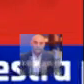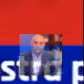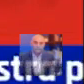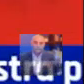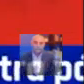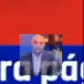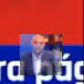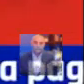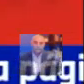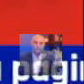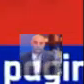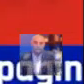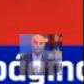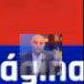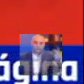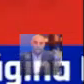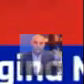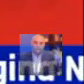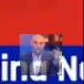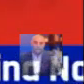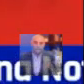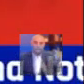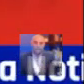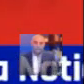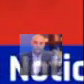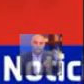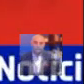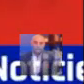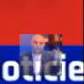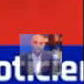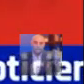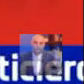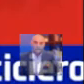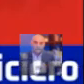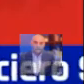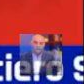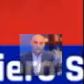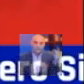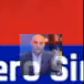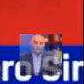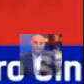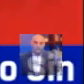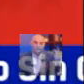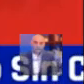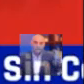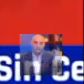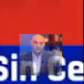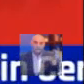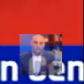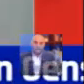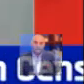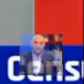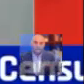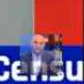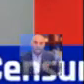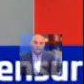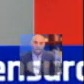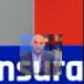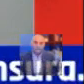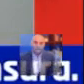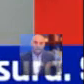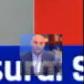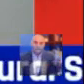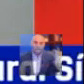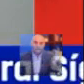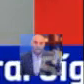pero solamente mata al patriota, porque el patriota muere por salvar a la patria. Hay que querer, desde